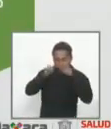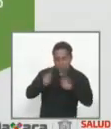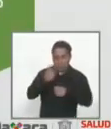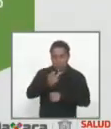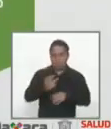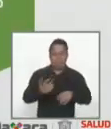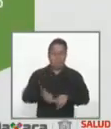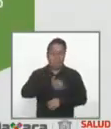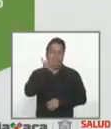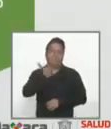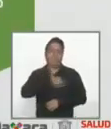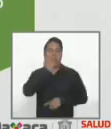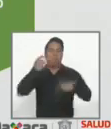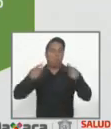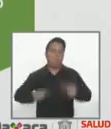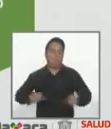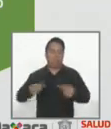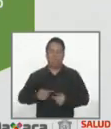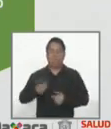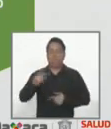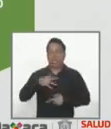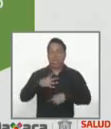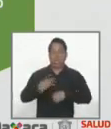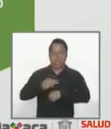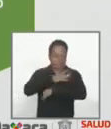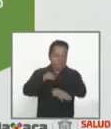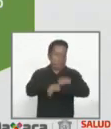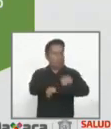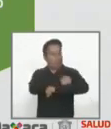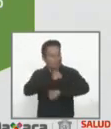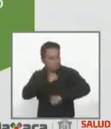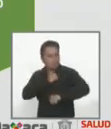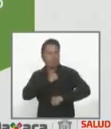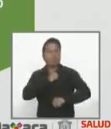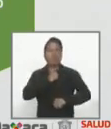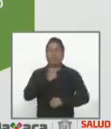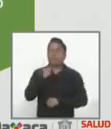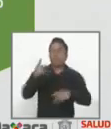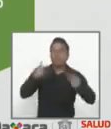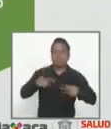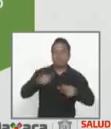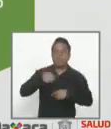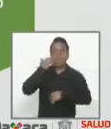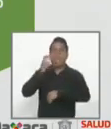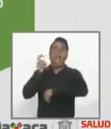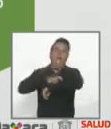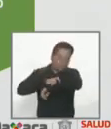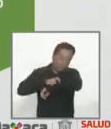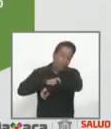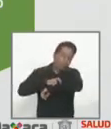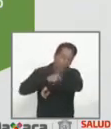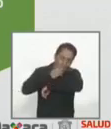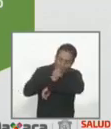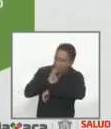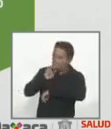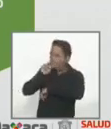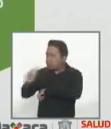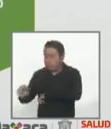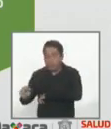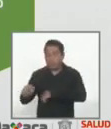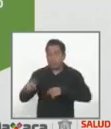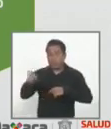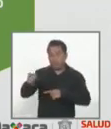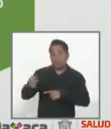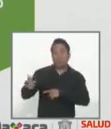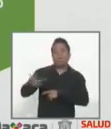muchos errores. Mucha gente aplica torniquetes, intenta succionar el veneno, darle ingerir alcohol a la